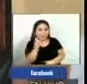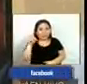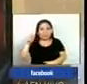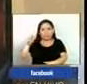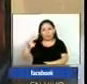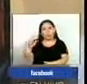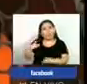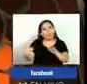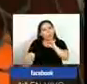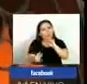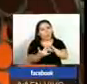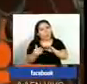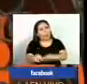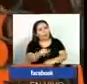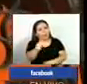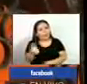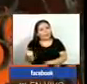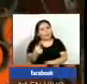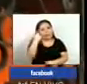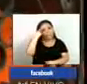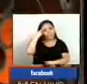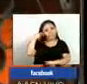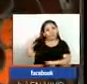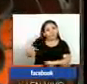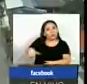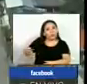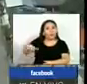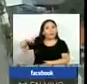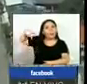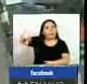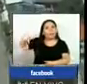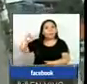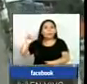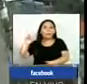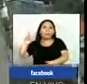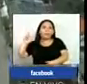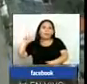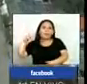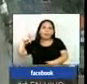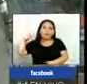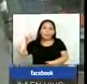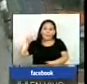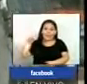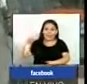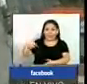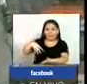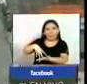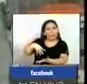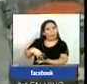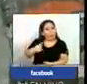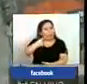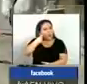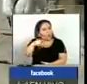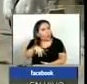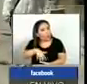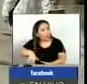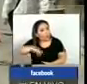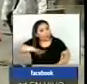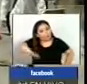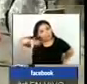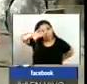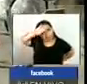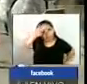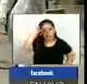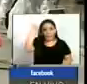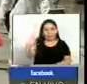Pensamiento que comparten los habitantes de San Bartolomé, Perulapilla, municipio ubicado en el departamento de Cuscatlán. Desde hace